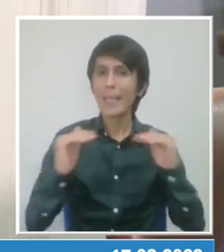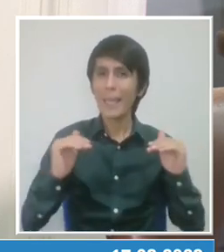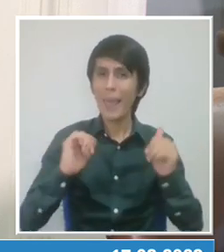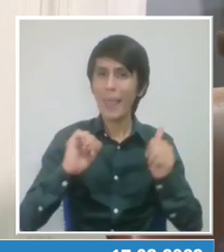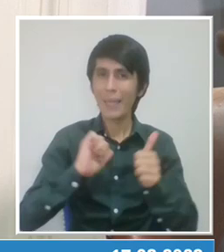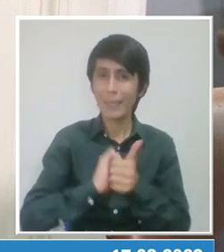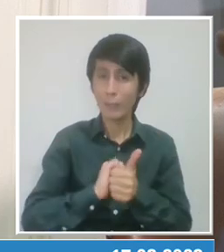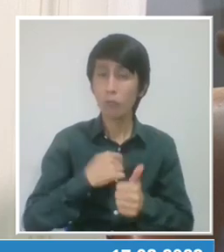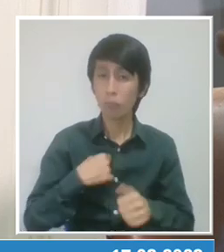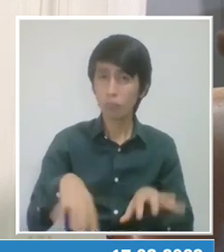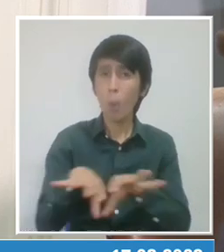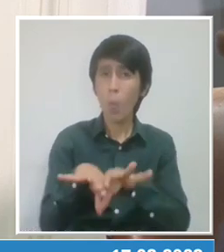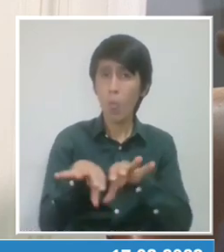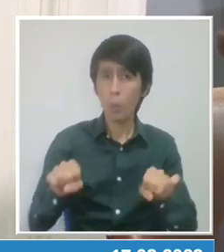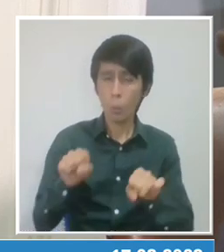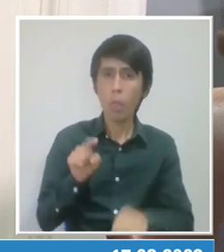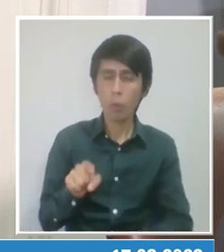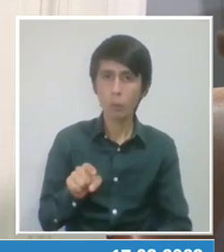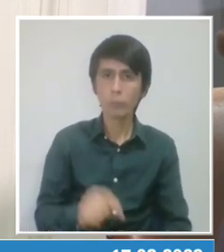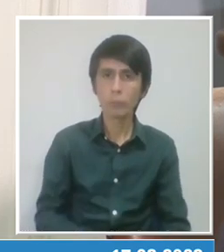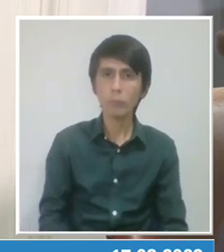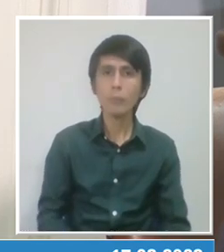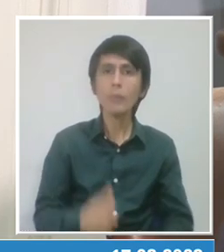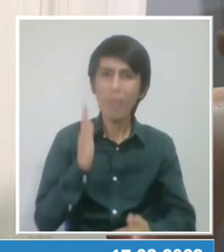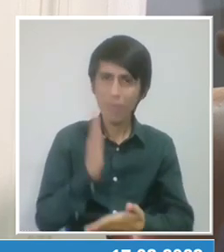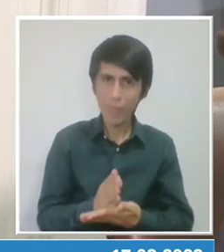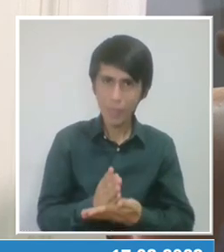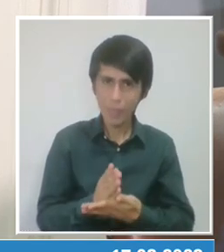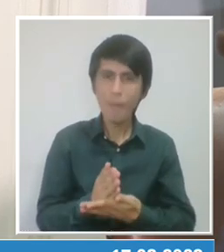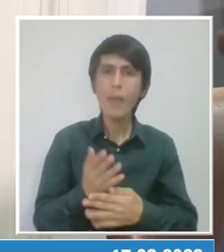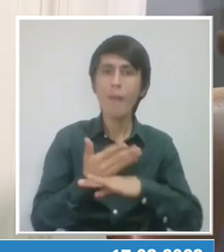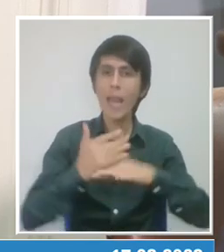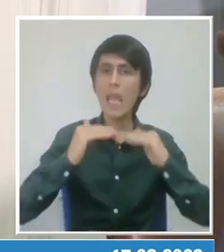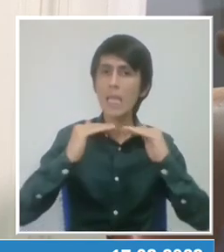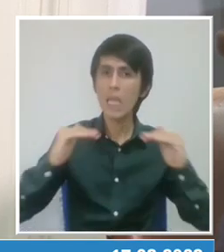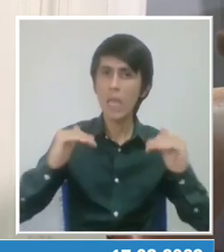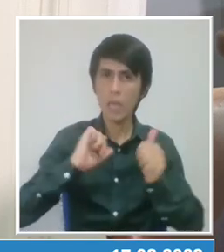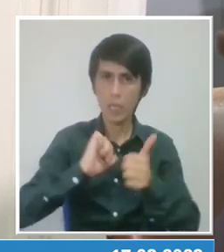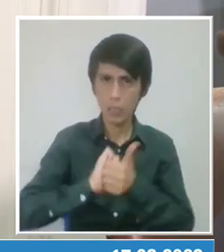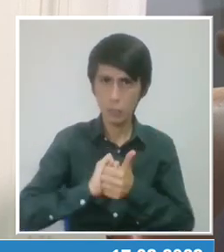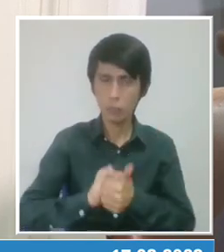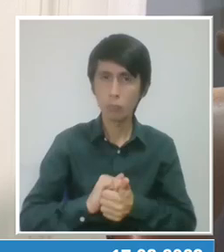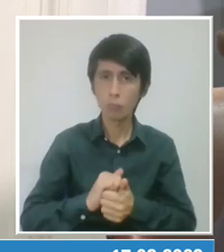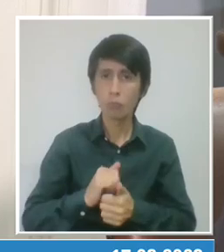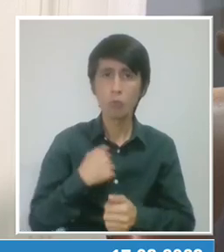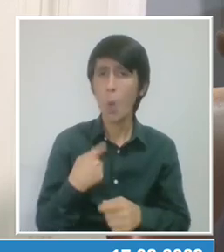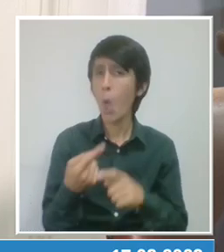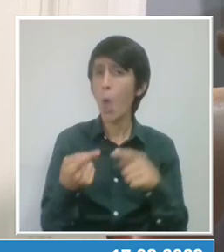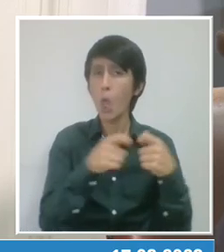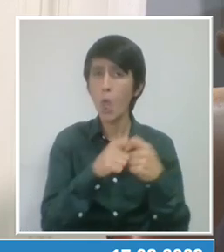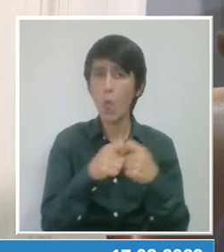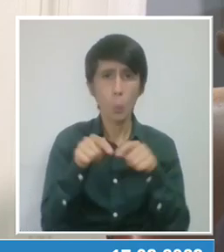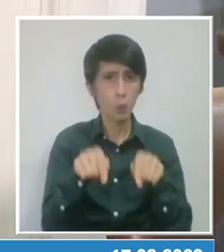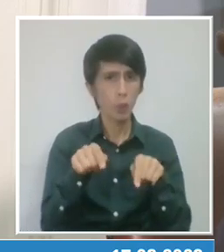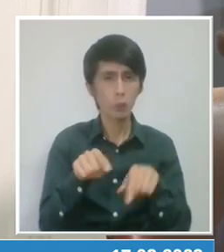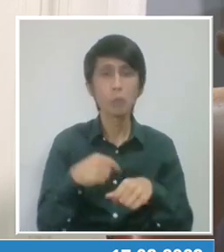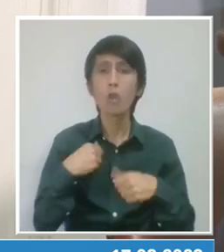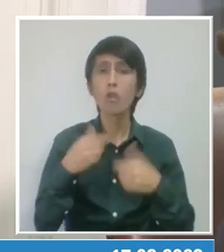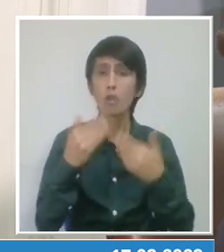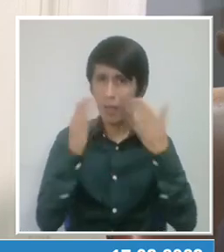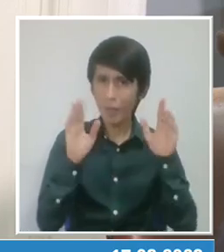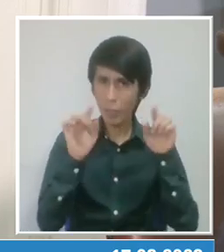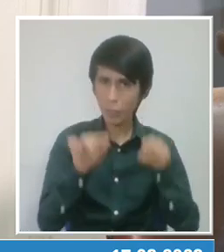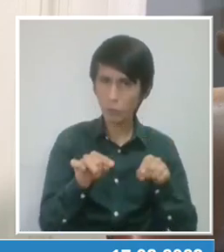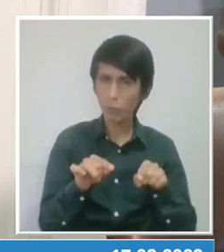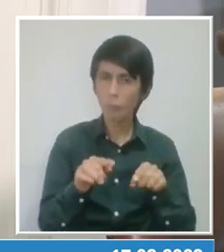eso. Tiene que haber equidad de género. Yo no discuto eso, yo estoy abierto a eso. Si la pregunta mía